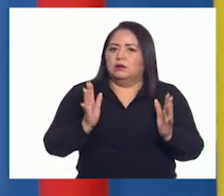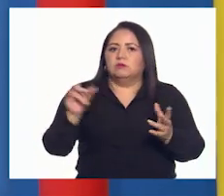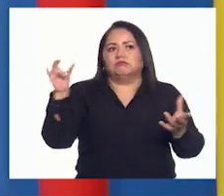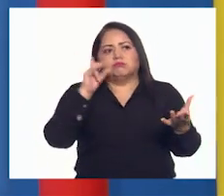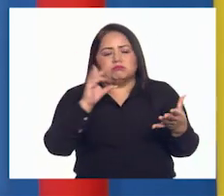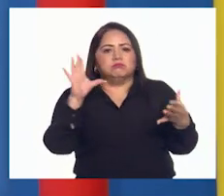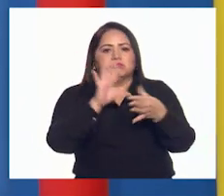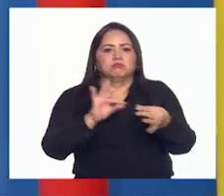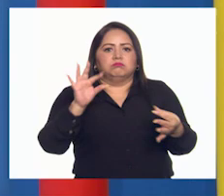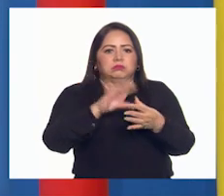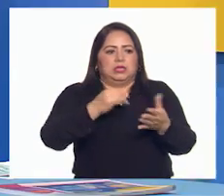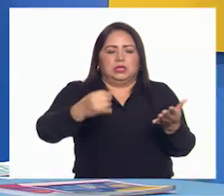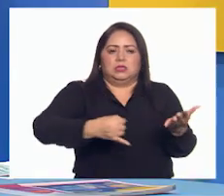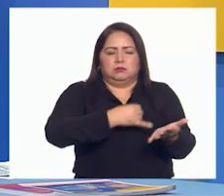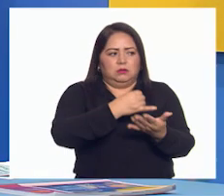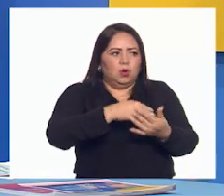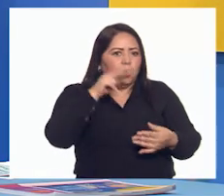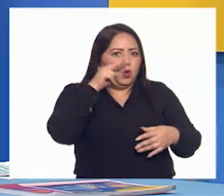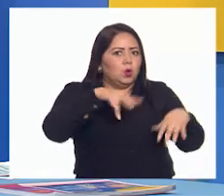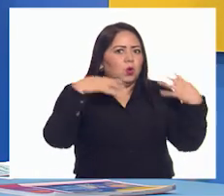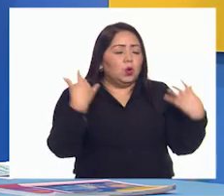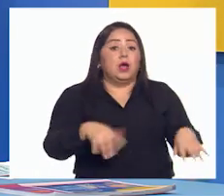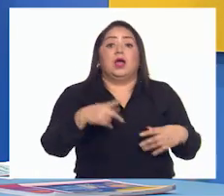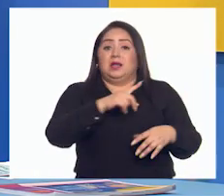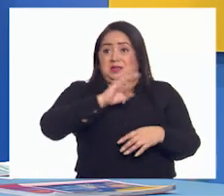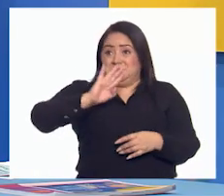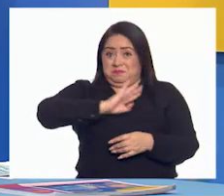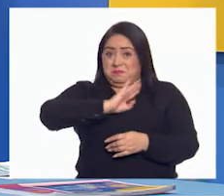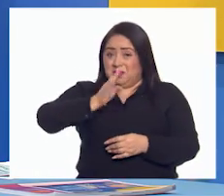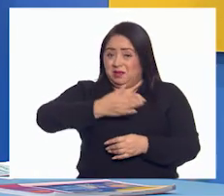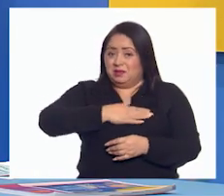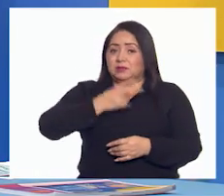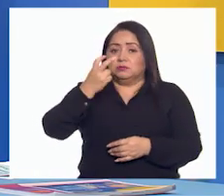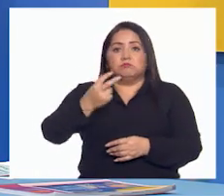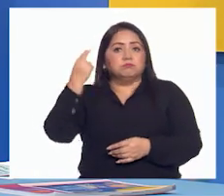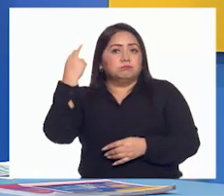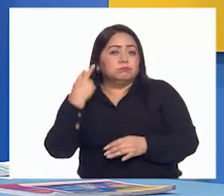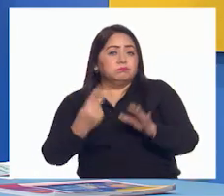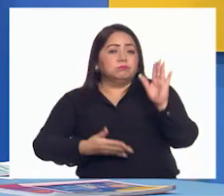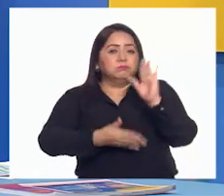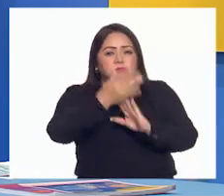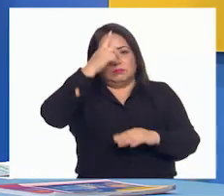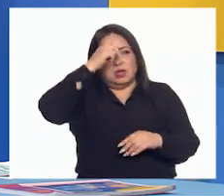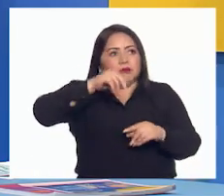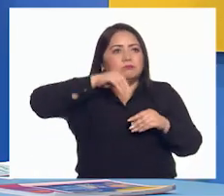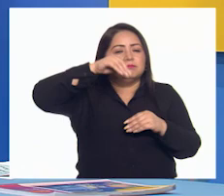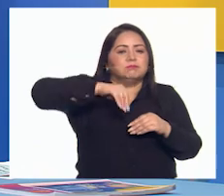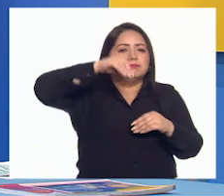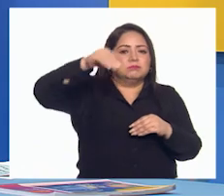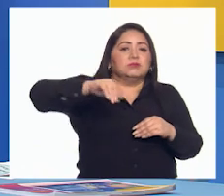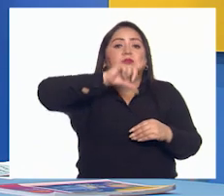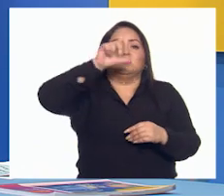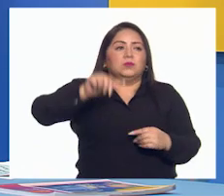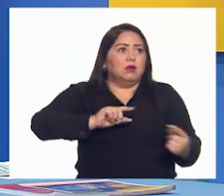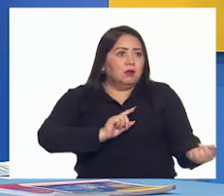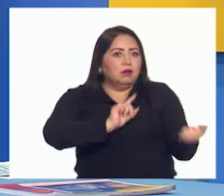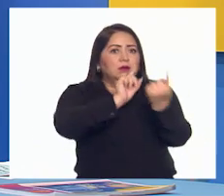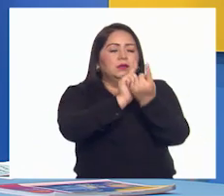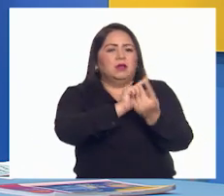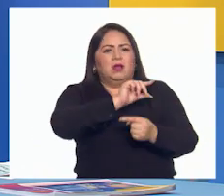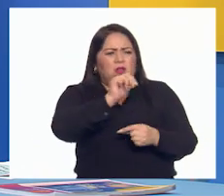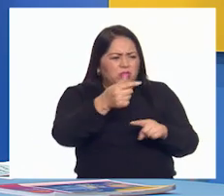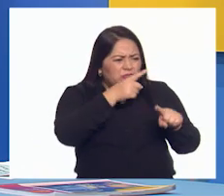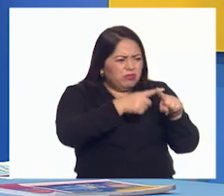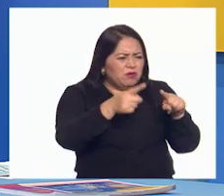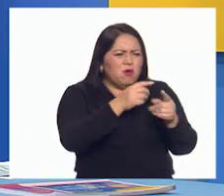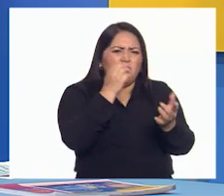que poseían estas islas. Los españoles emprendieron los viajes para abrir rutas comerciales y al encontrarse con